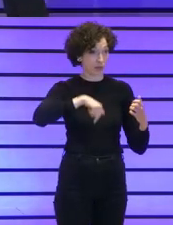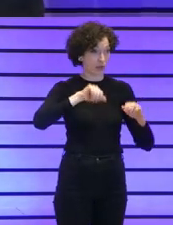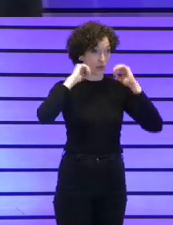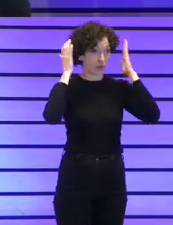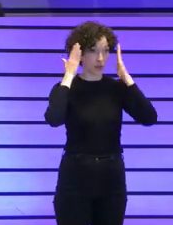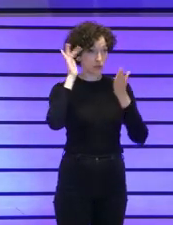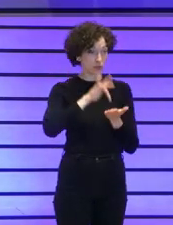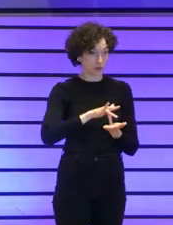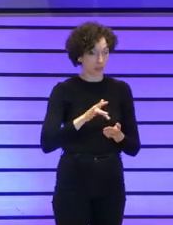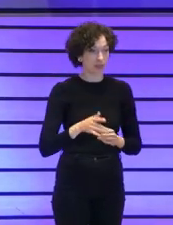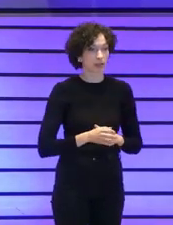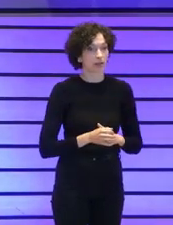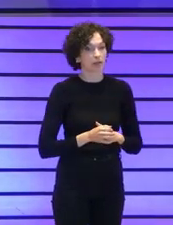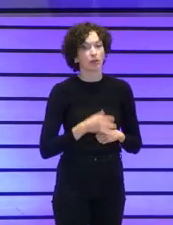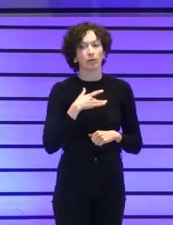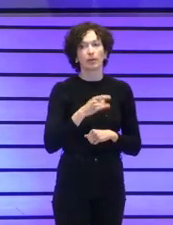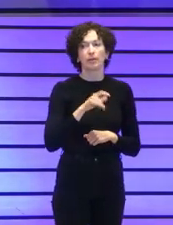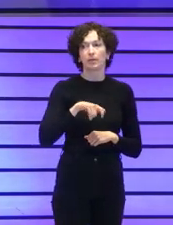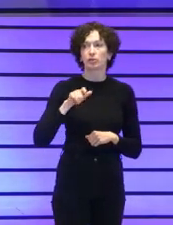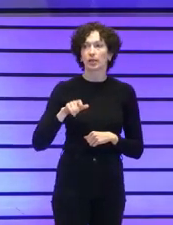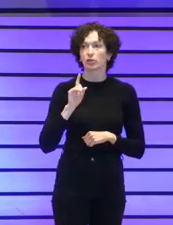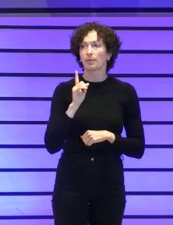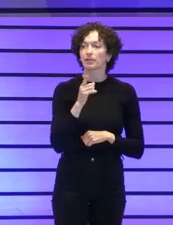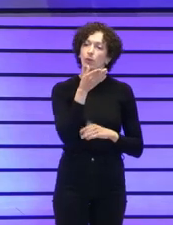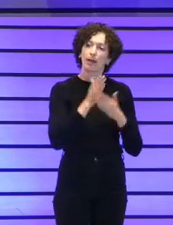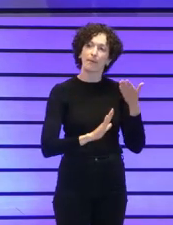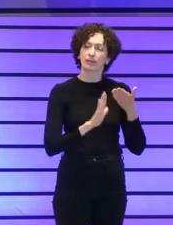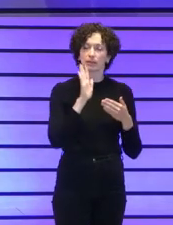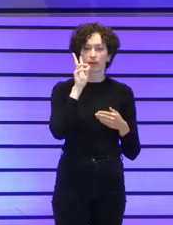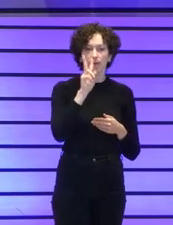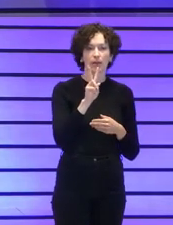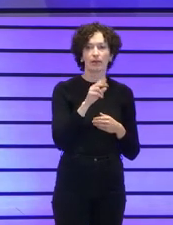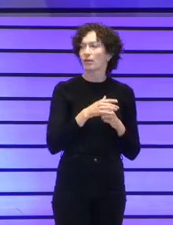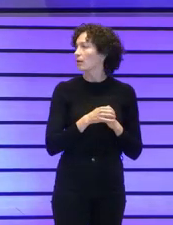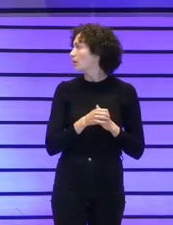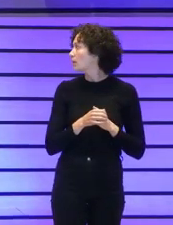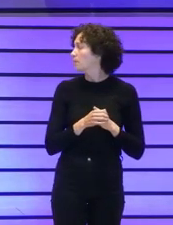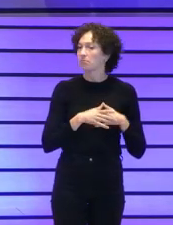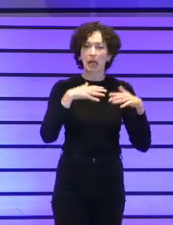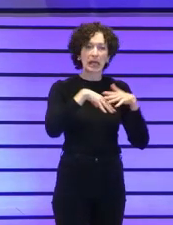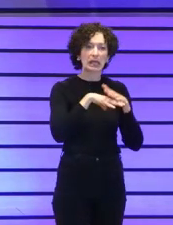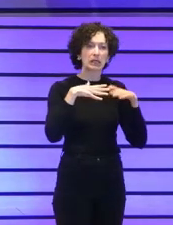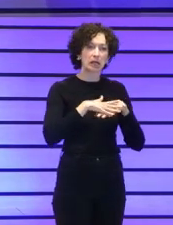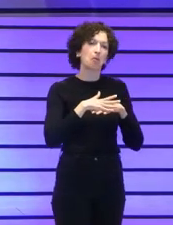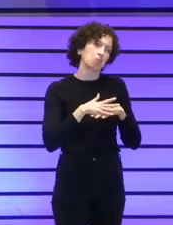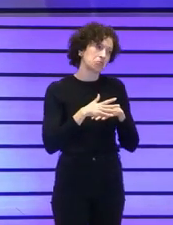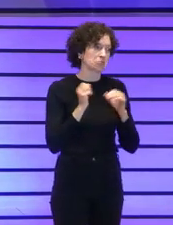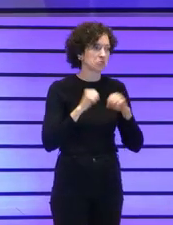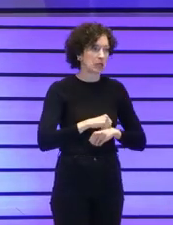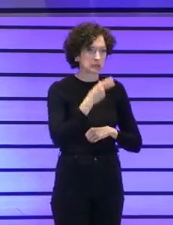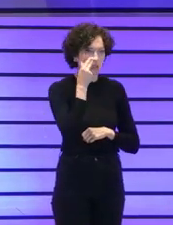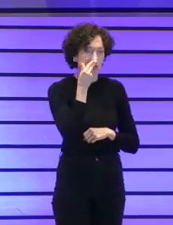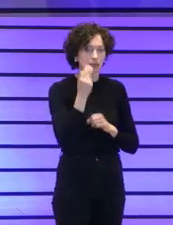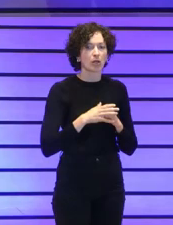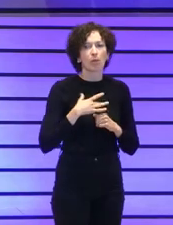¿no? A lo mejor alguien ve esta parte, ¿no? Y dice, en red. Oye, pues está interesante, ¿no? Otra